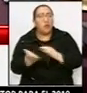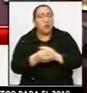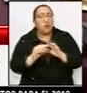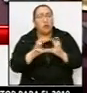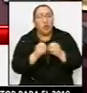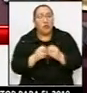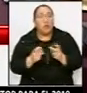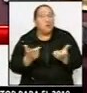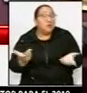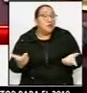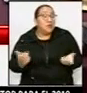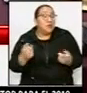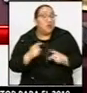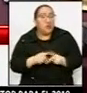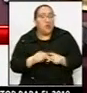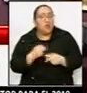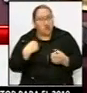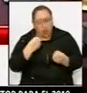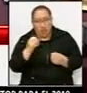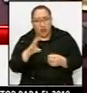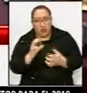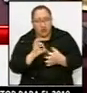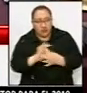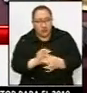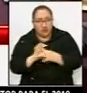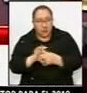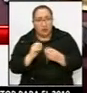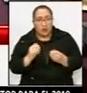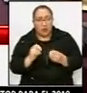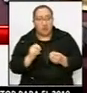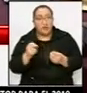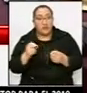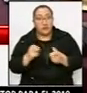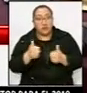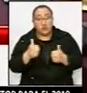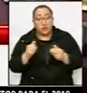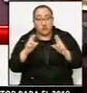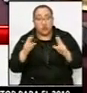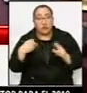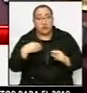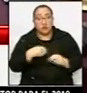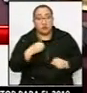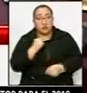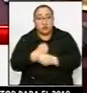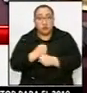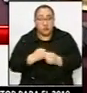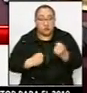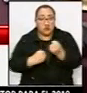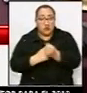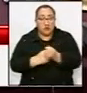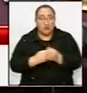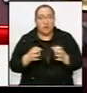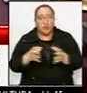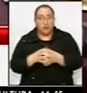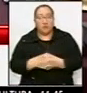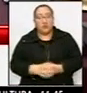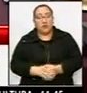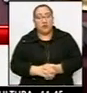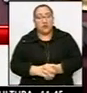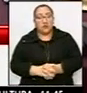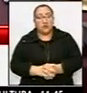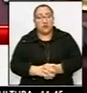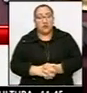Y tenemos un gran aliado, ministro, digo articular, ¿por qué? Porque tenemos un gran aliado, por ejemplo, las beneficiarias de Juntos, ministro. Y lo